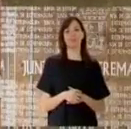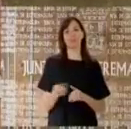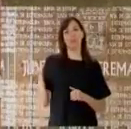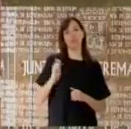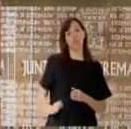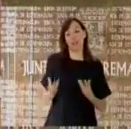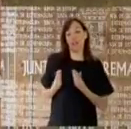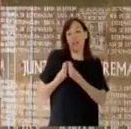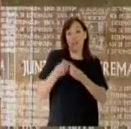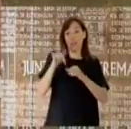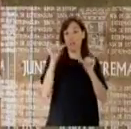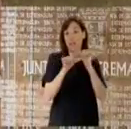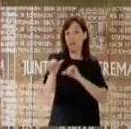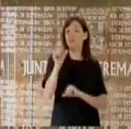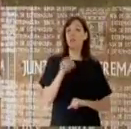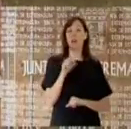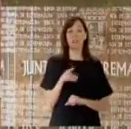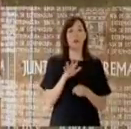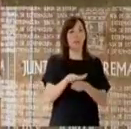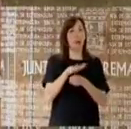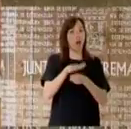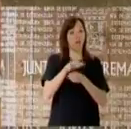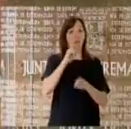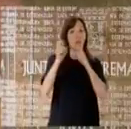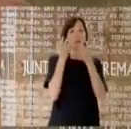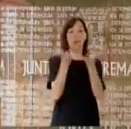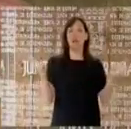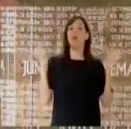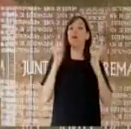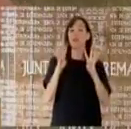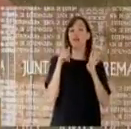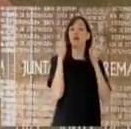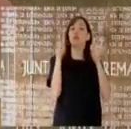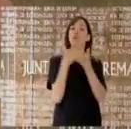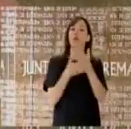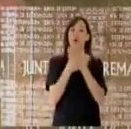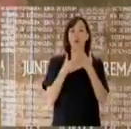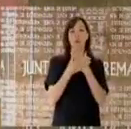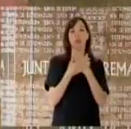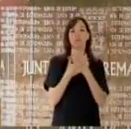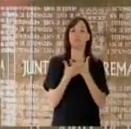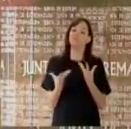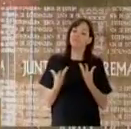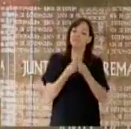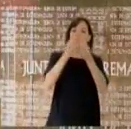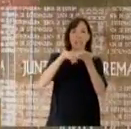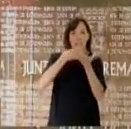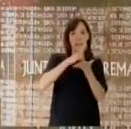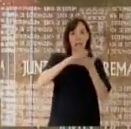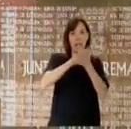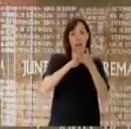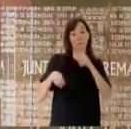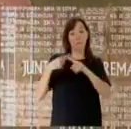que nos acompañarán a partir de ahora los martes en esta rueda de prensa del Consejo de Gobierno con la interpretación del lenguaje de signos y también la